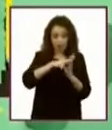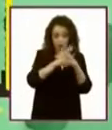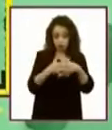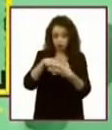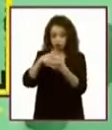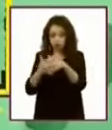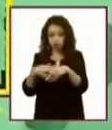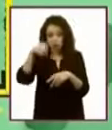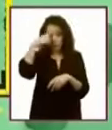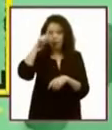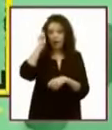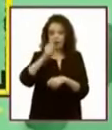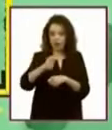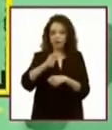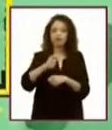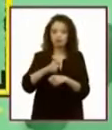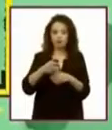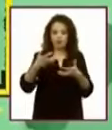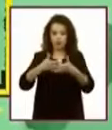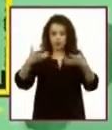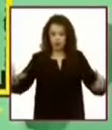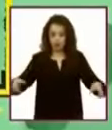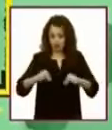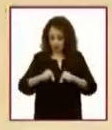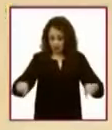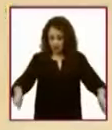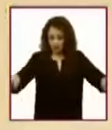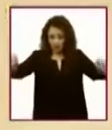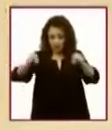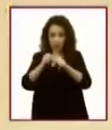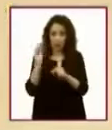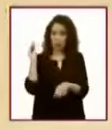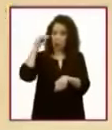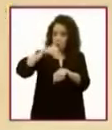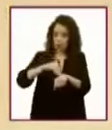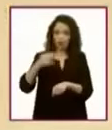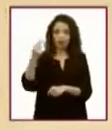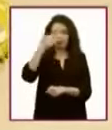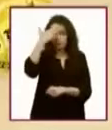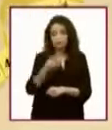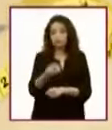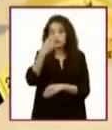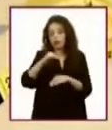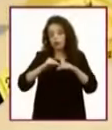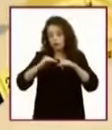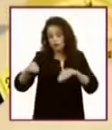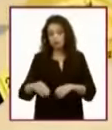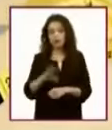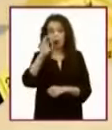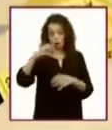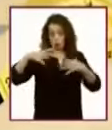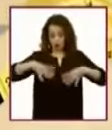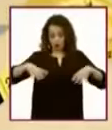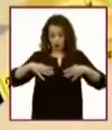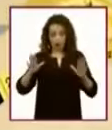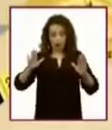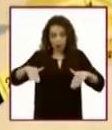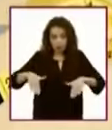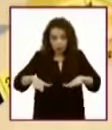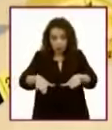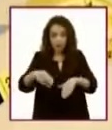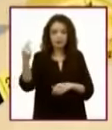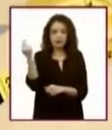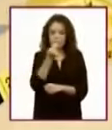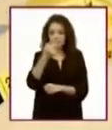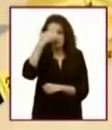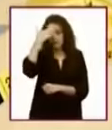terreno, es necesario conocer su perímetro. O para confeccionar una prenda de vestir, se deben determinar